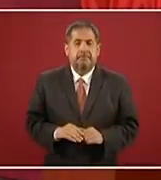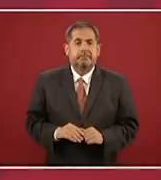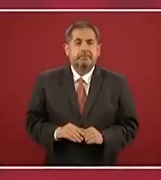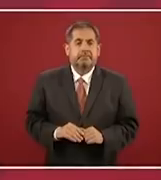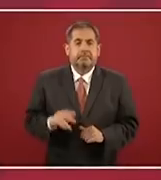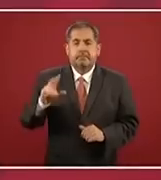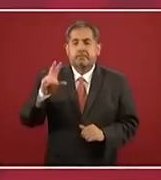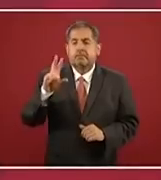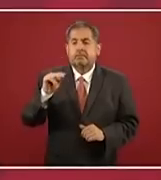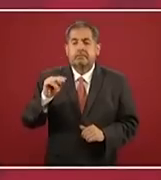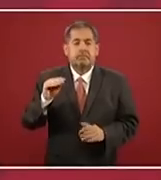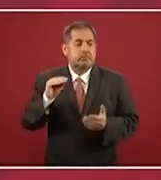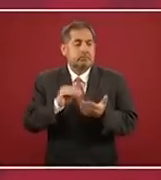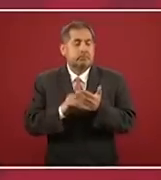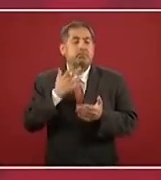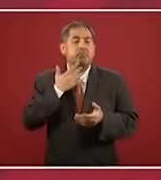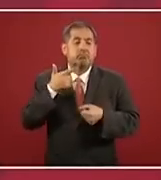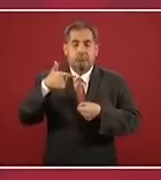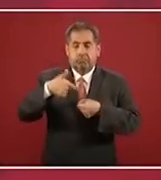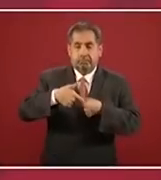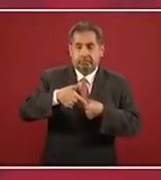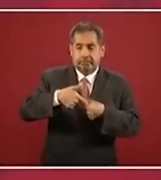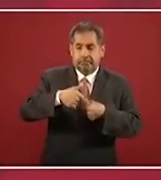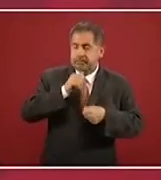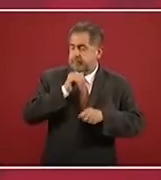y aumentarán las gasolinas